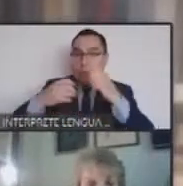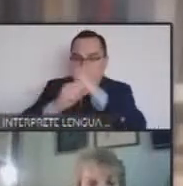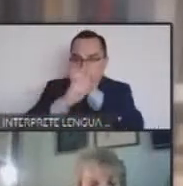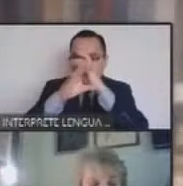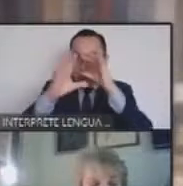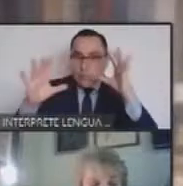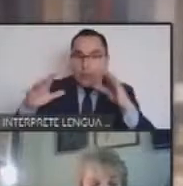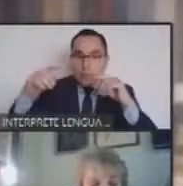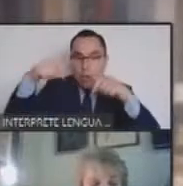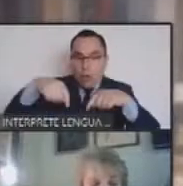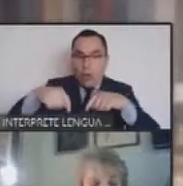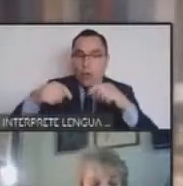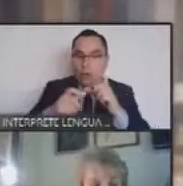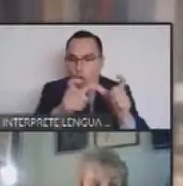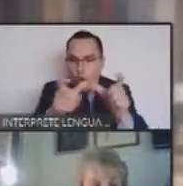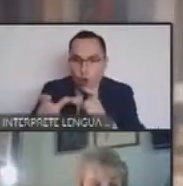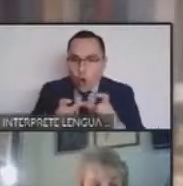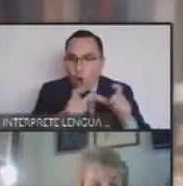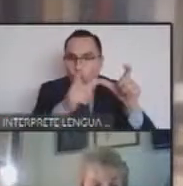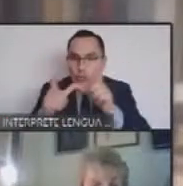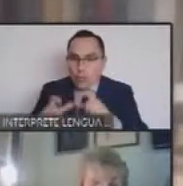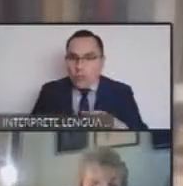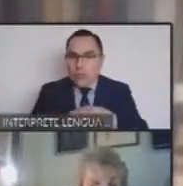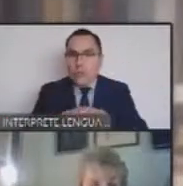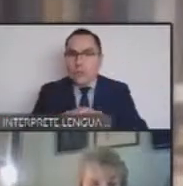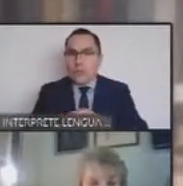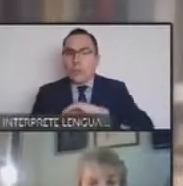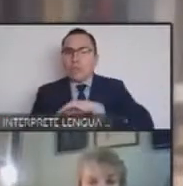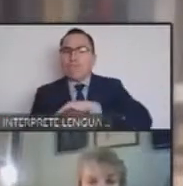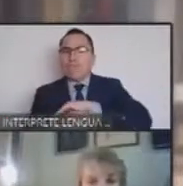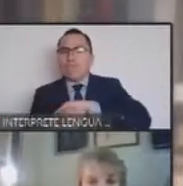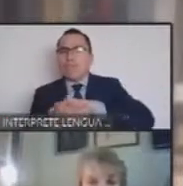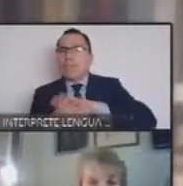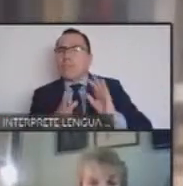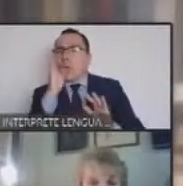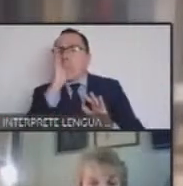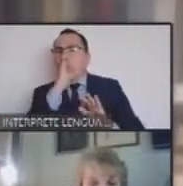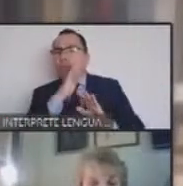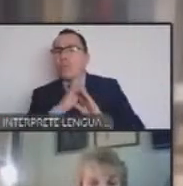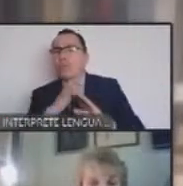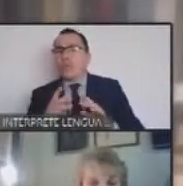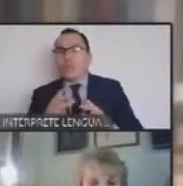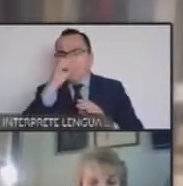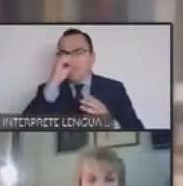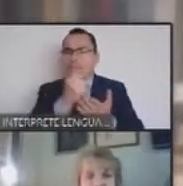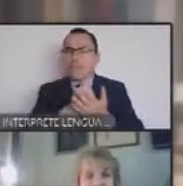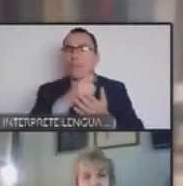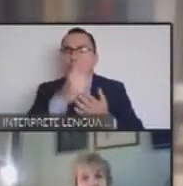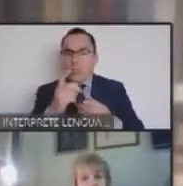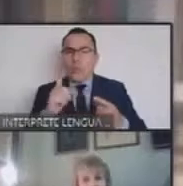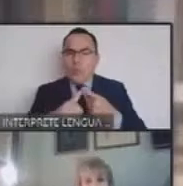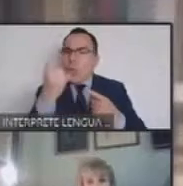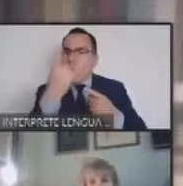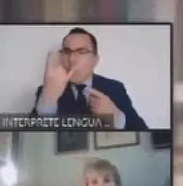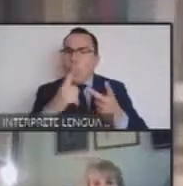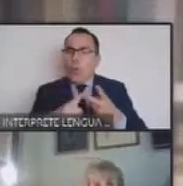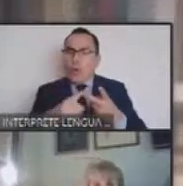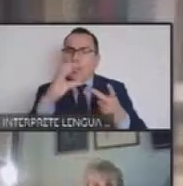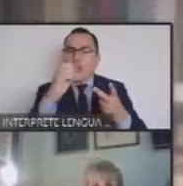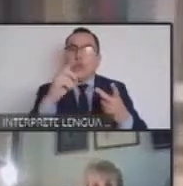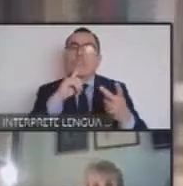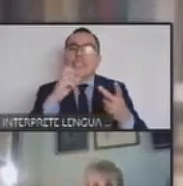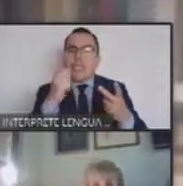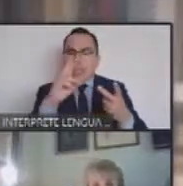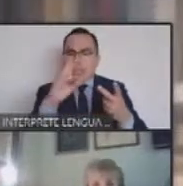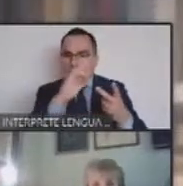transparencia, de control de corrupción, hay una primera división que son Uruguay, Costa Rica y Chile. El orden va variando, pero están muy,